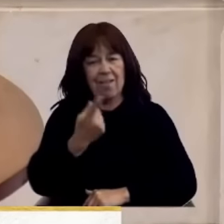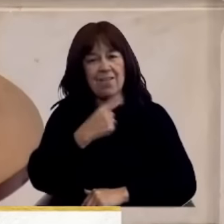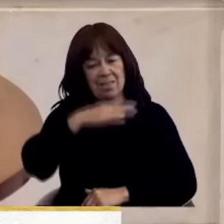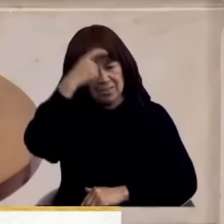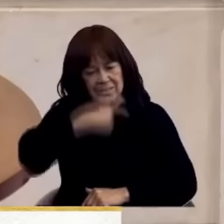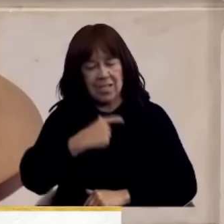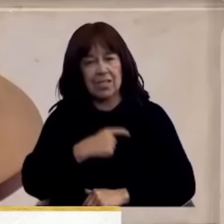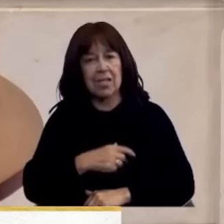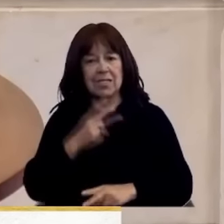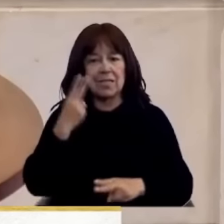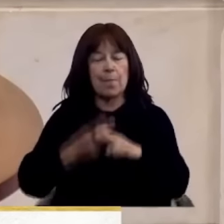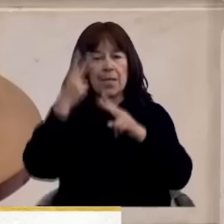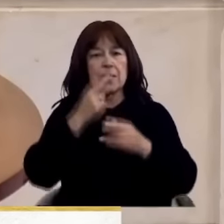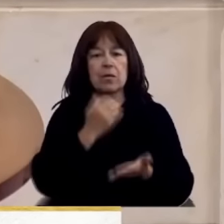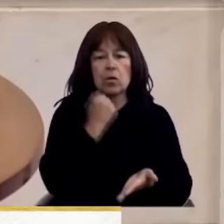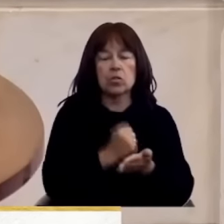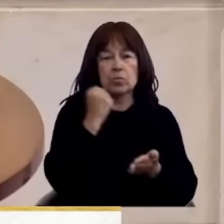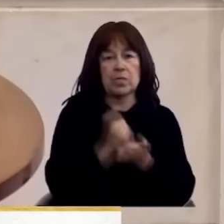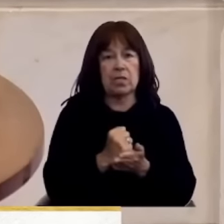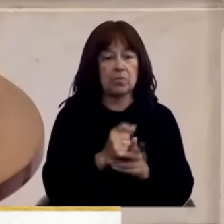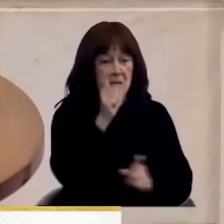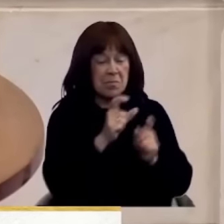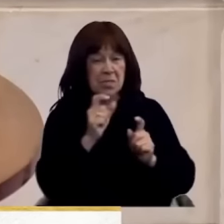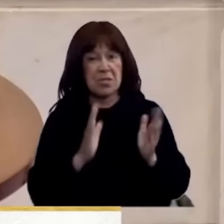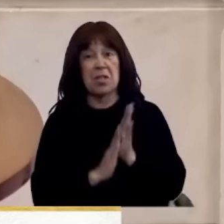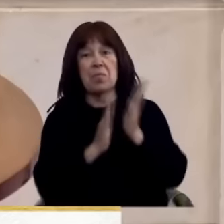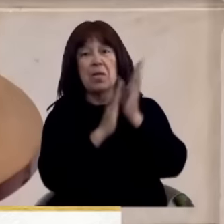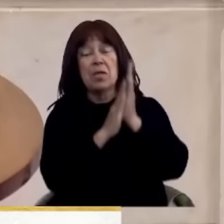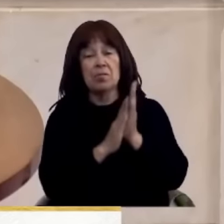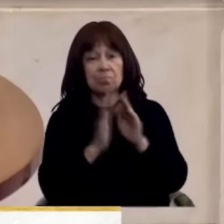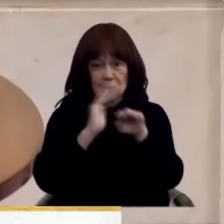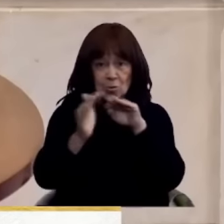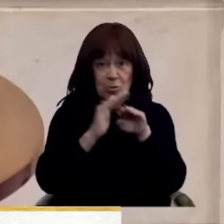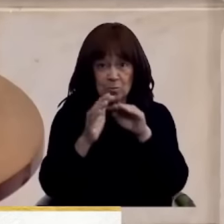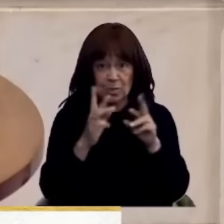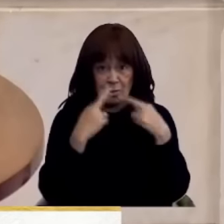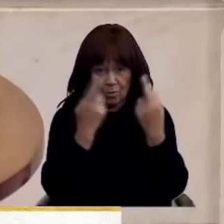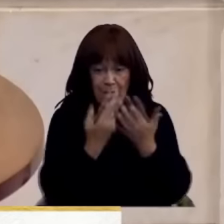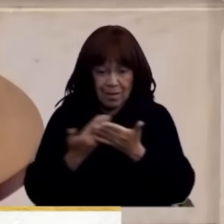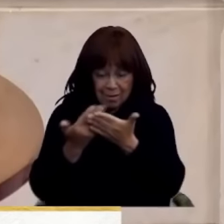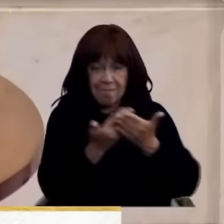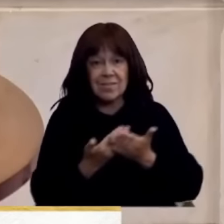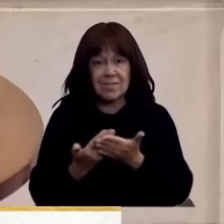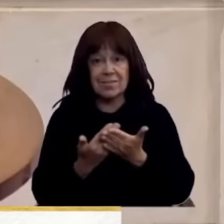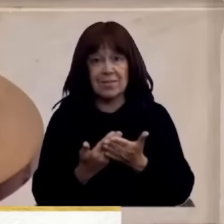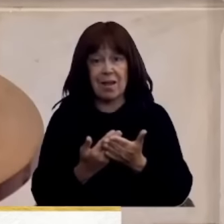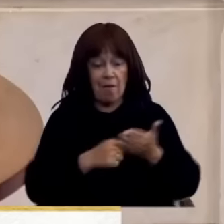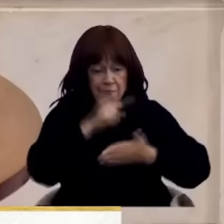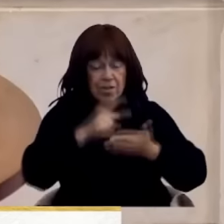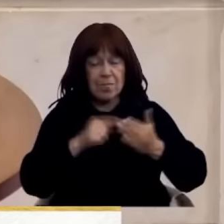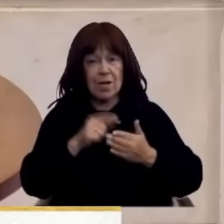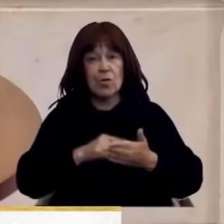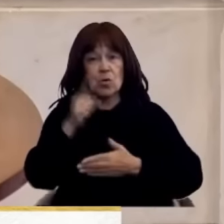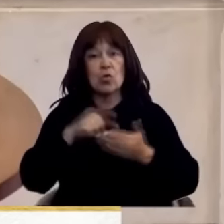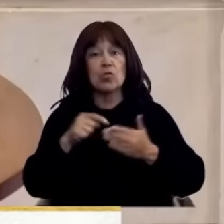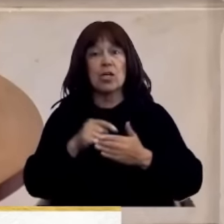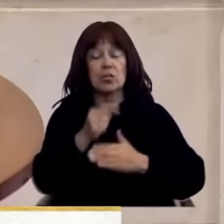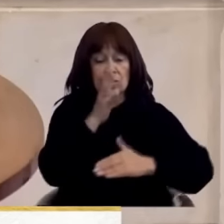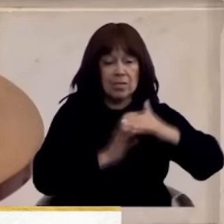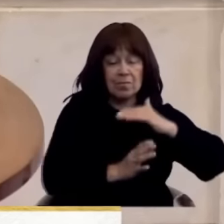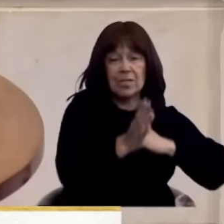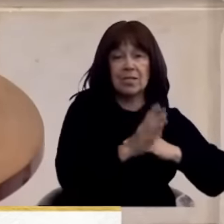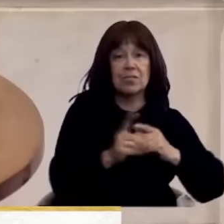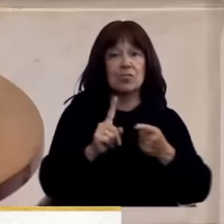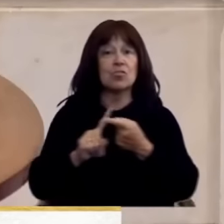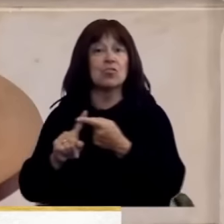los pasaportes, y a los que aplaudían los invito a revisar. Firmaron un contrato entre Migración